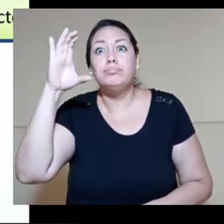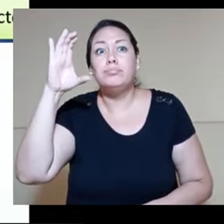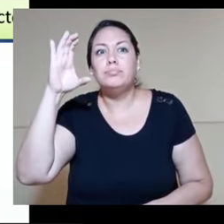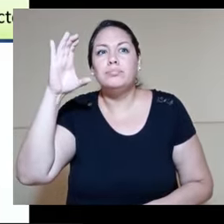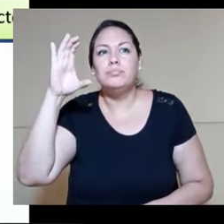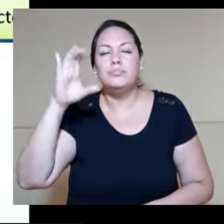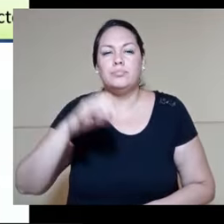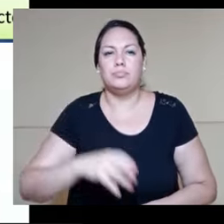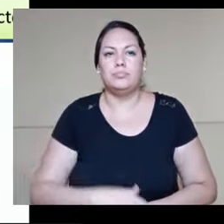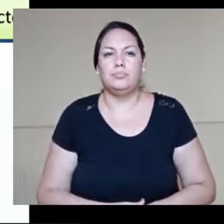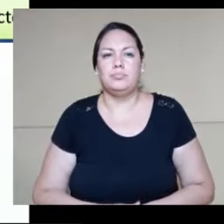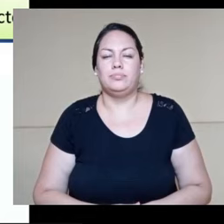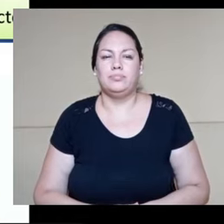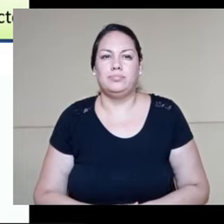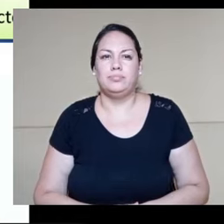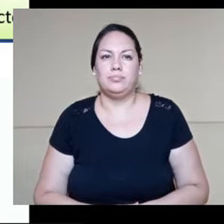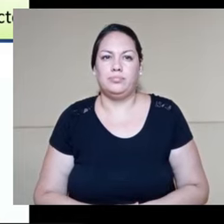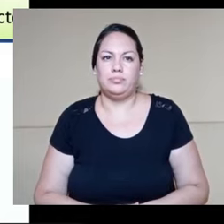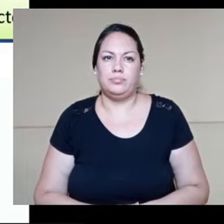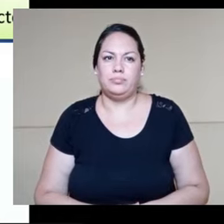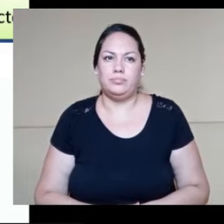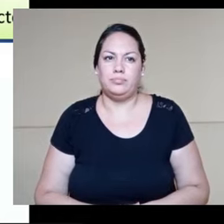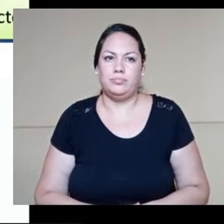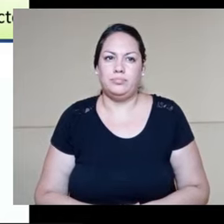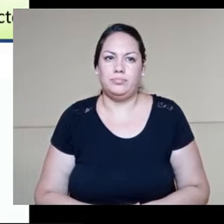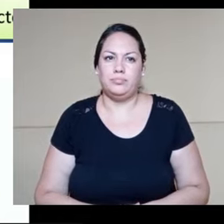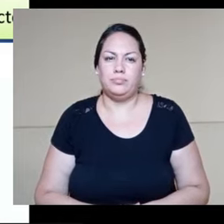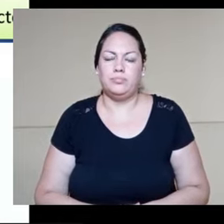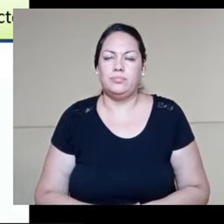Sí, es que se estaba haciendo acopio.